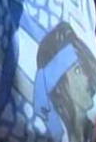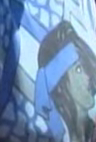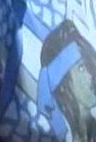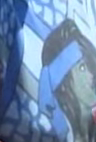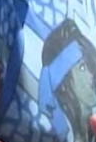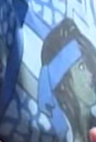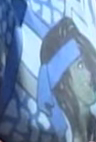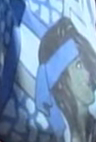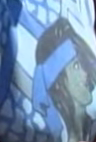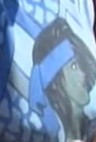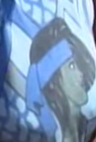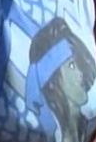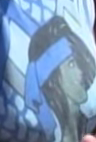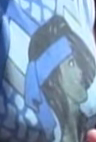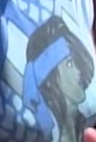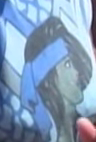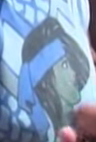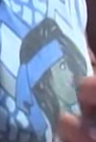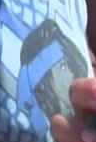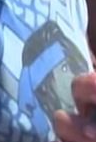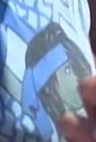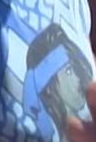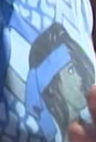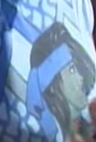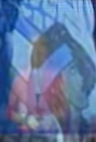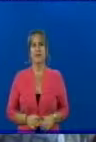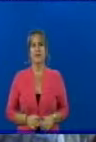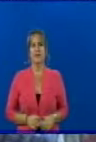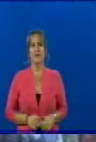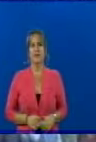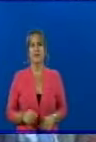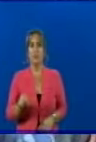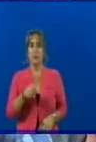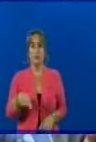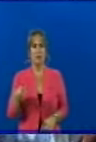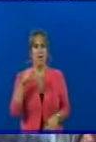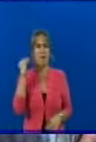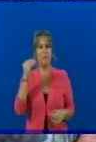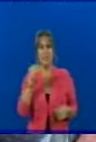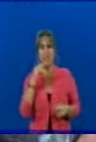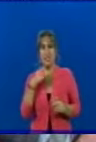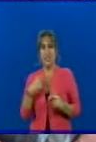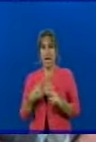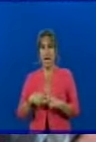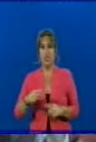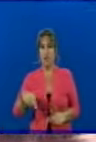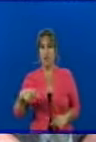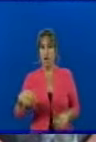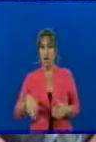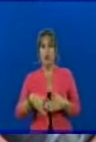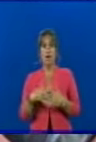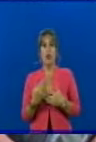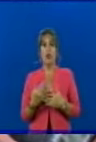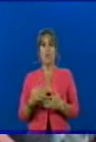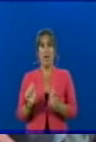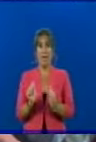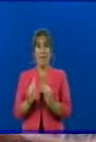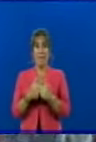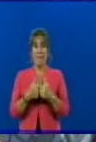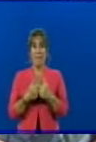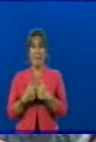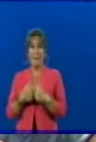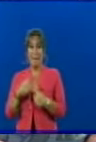sobre todo en la estabilidad en la distribución. ¿Qué usted cree, qué considera, le llega todos los días el pan? Hace unos días que está